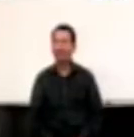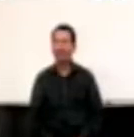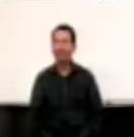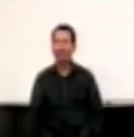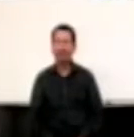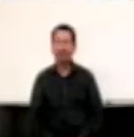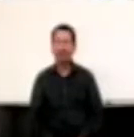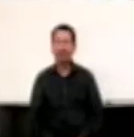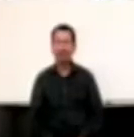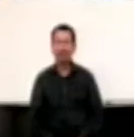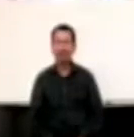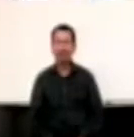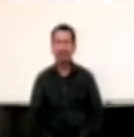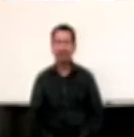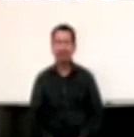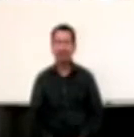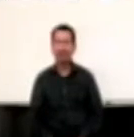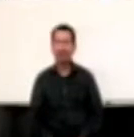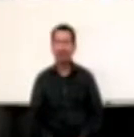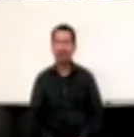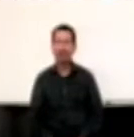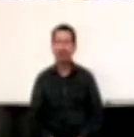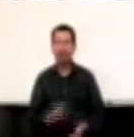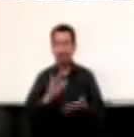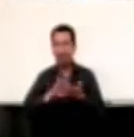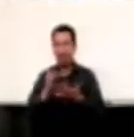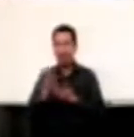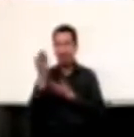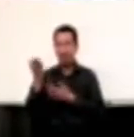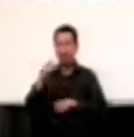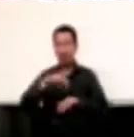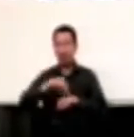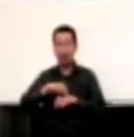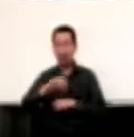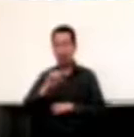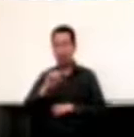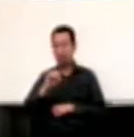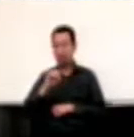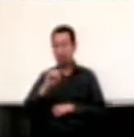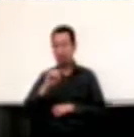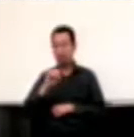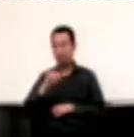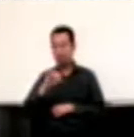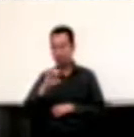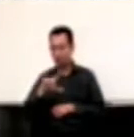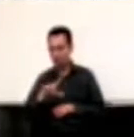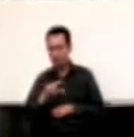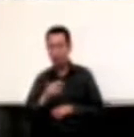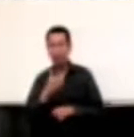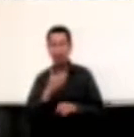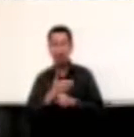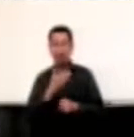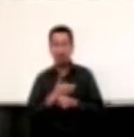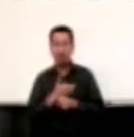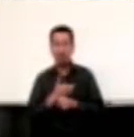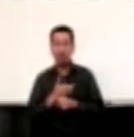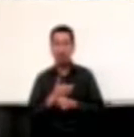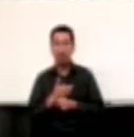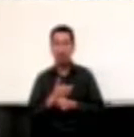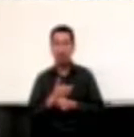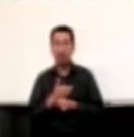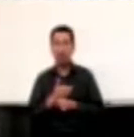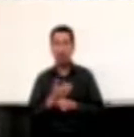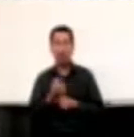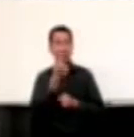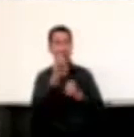Muchas gracias al doctor Oñel por su intervención. Y ahora vamos a dar paso a un espacio